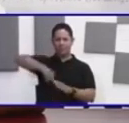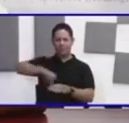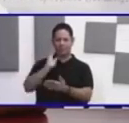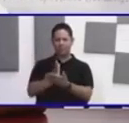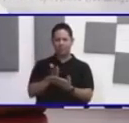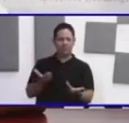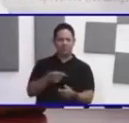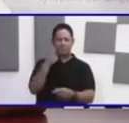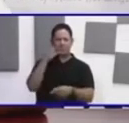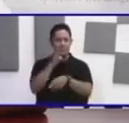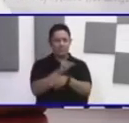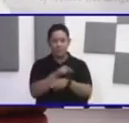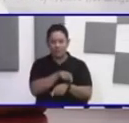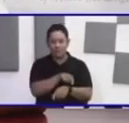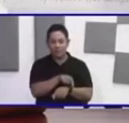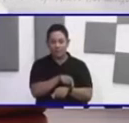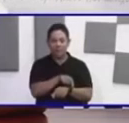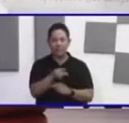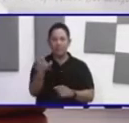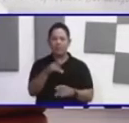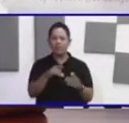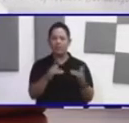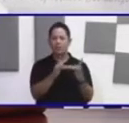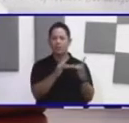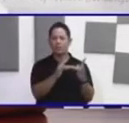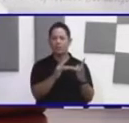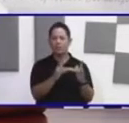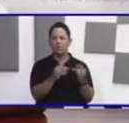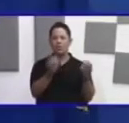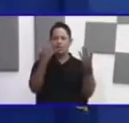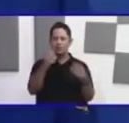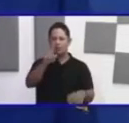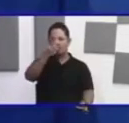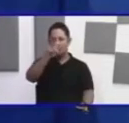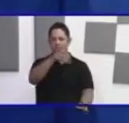estaban? ¿Ustedes saben cuánto costó la cama en esa época?